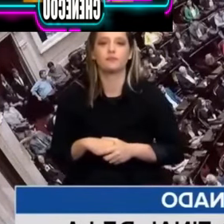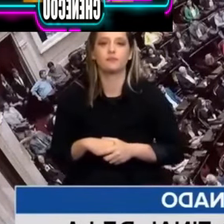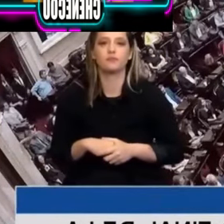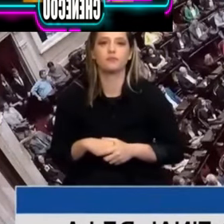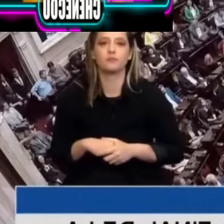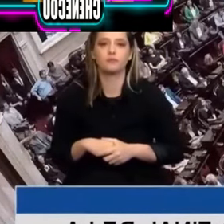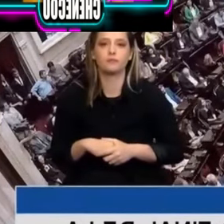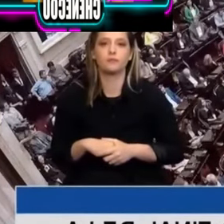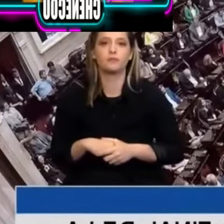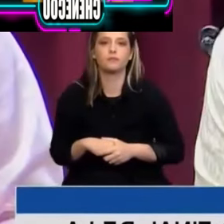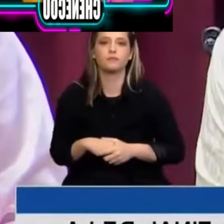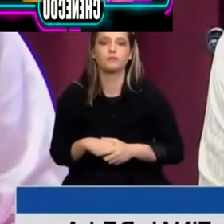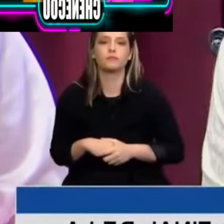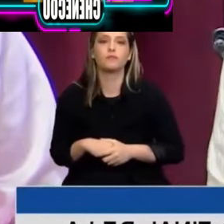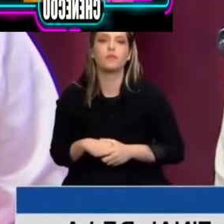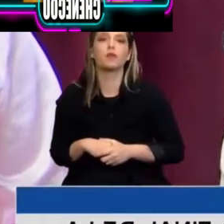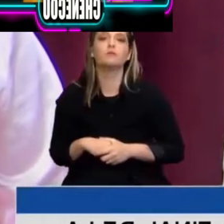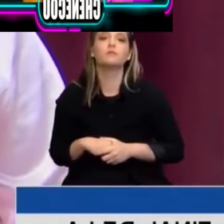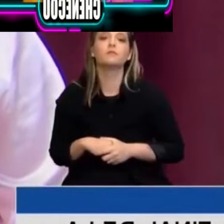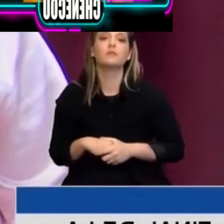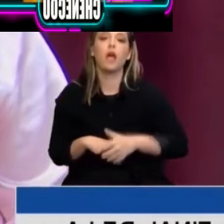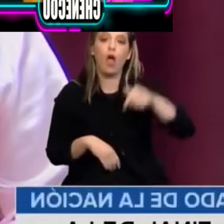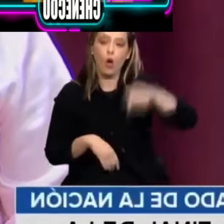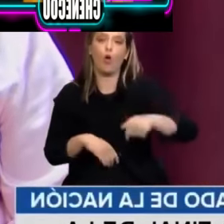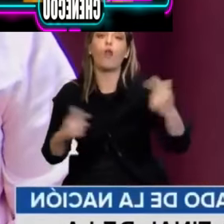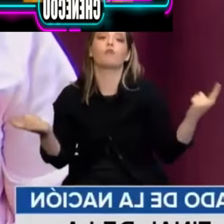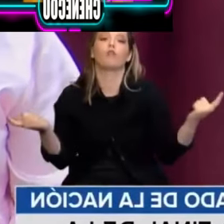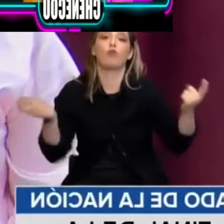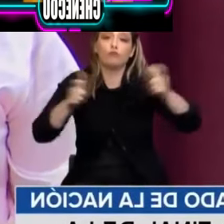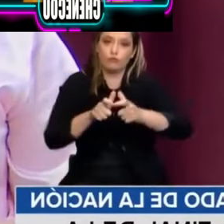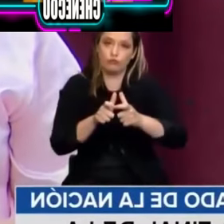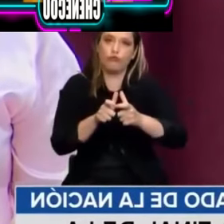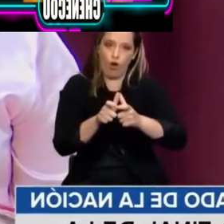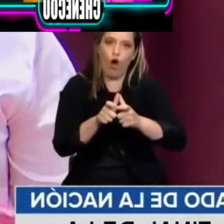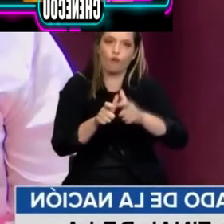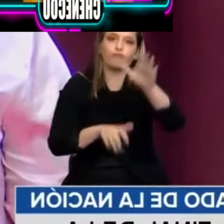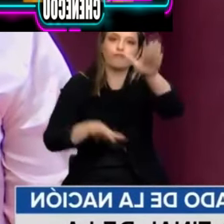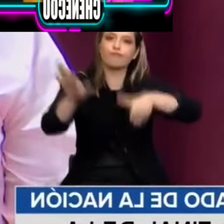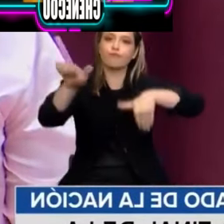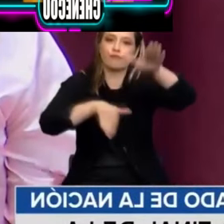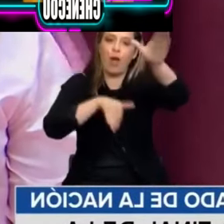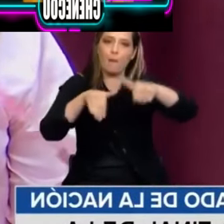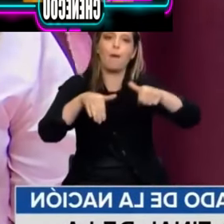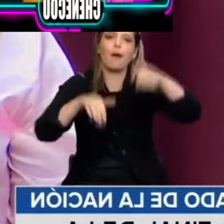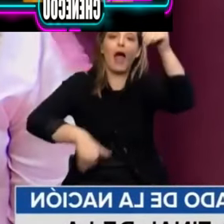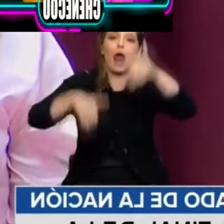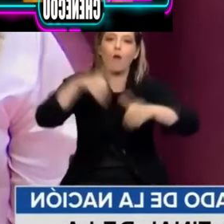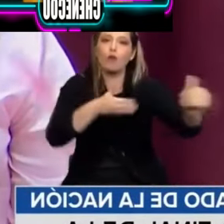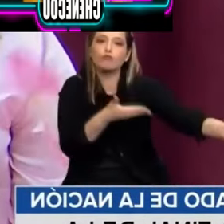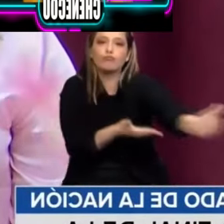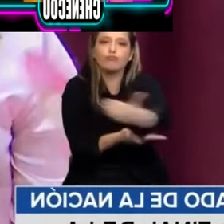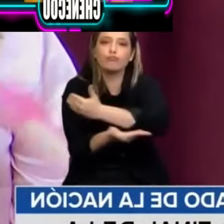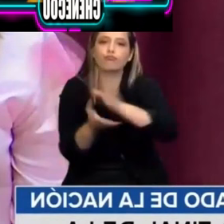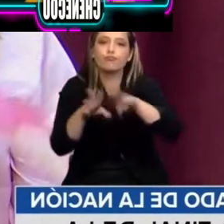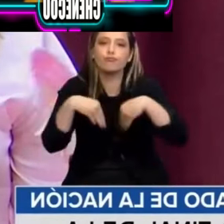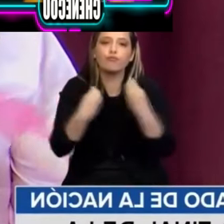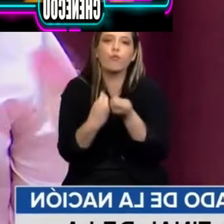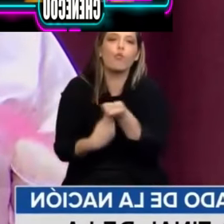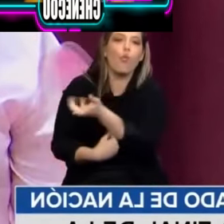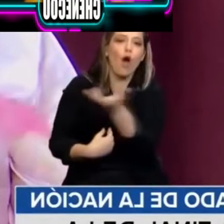Corresponde ahora conformar la comisión que va a escrutar los resultados de los comicios realizados el